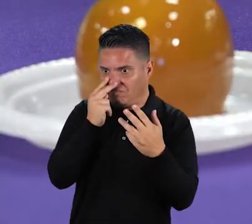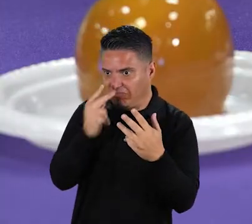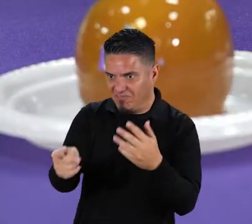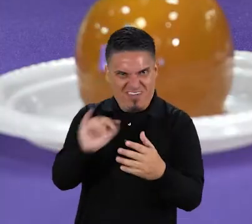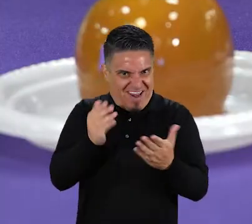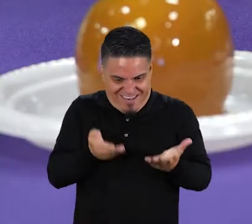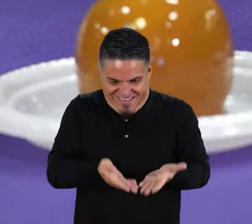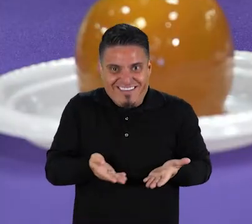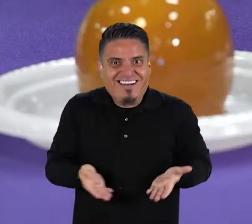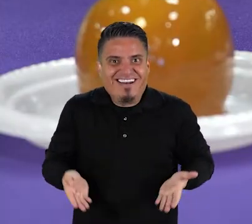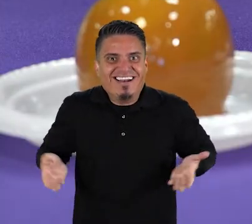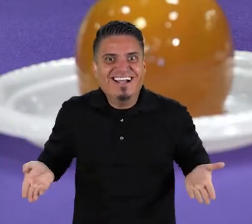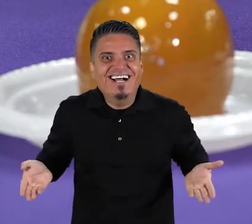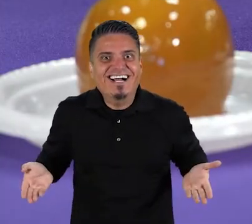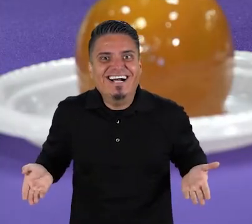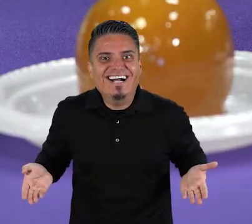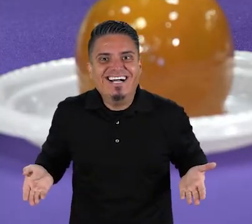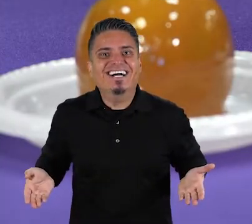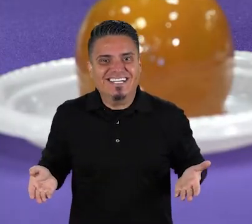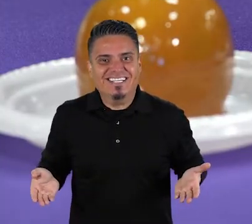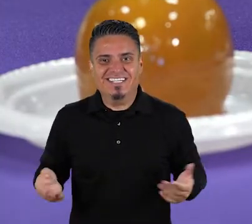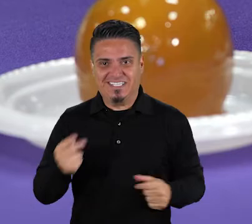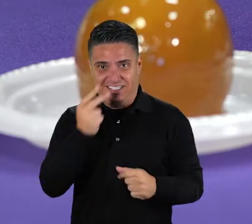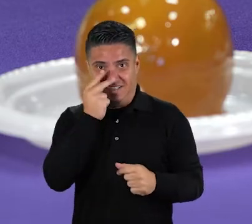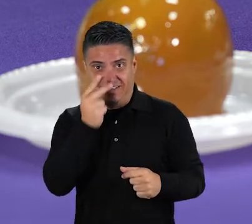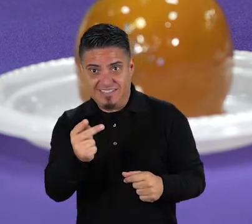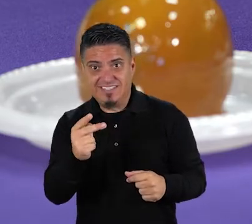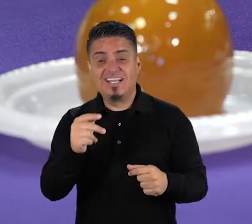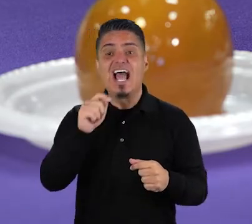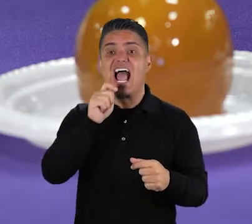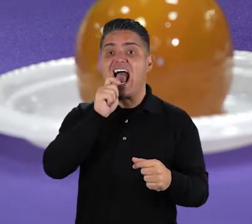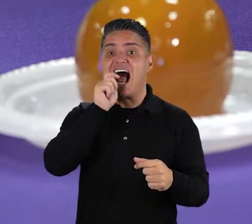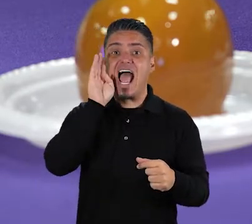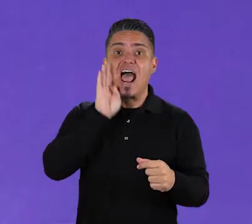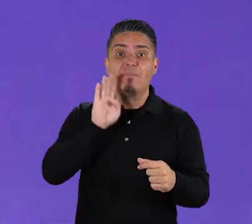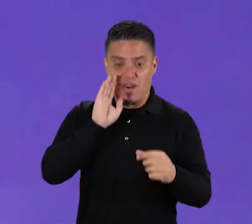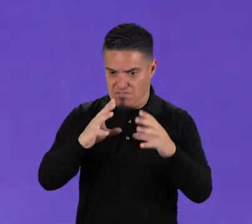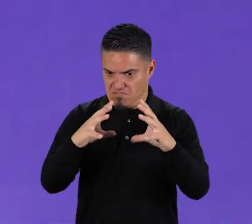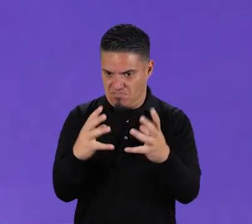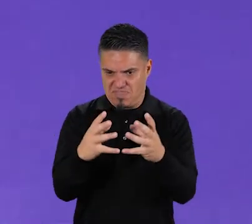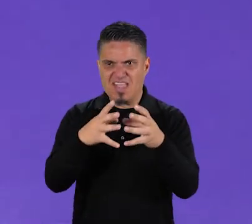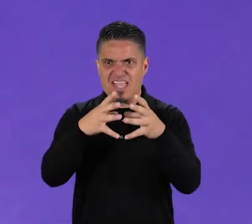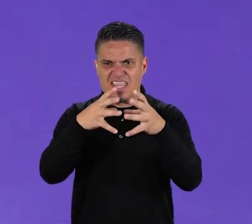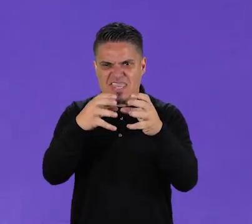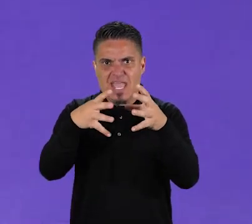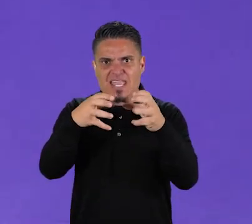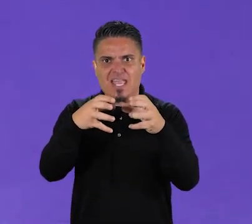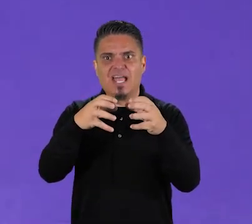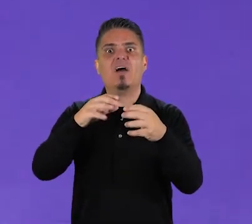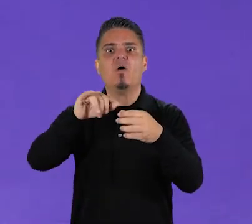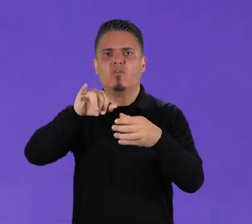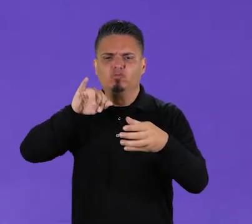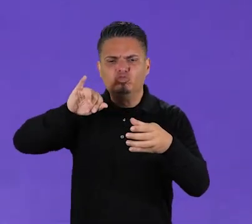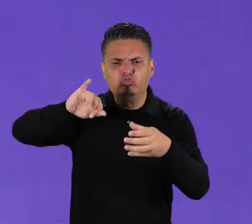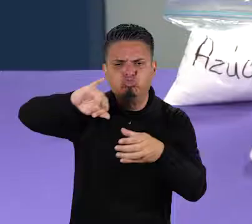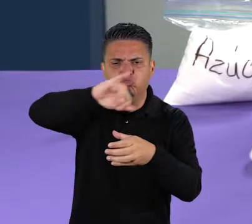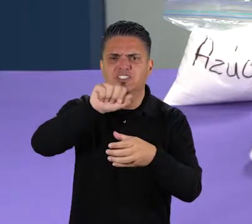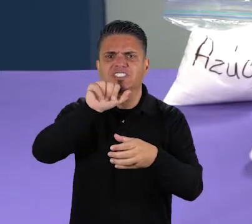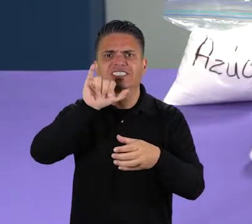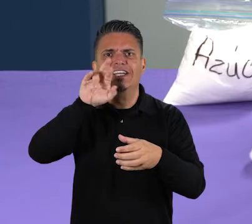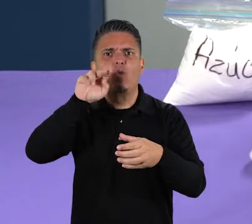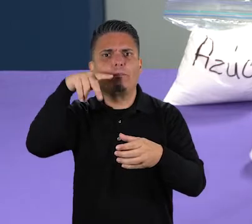como observamos este que está aquí. El caramelo puede quedarse como un líquido viscoso, como lo es el